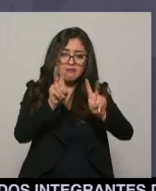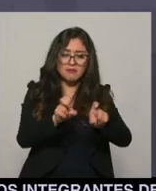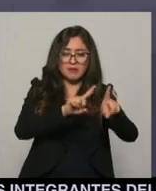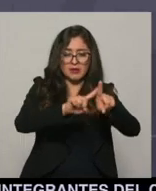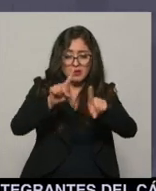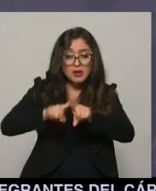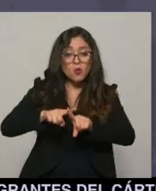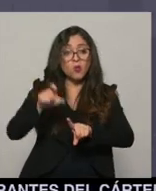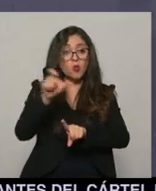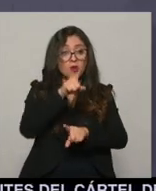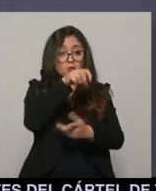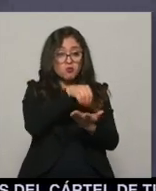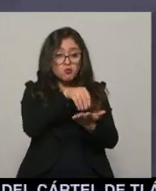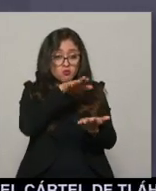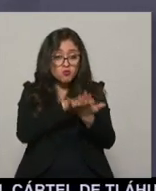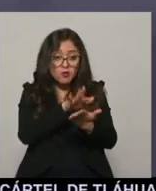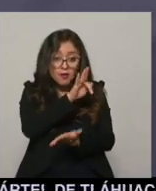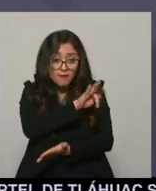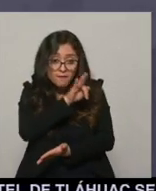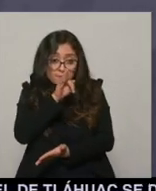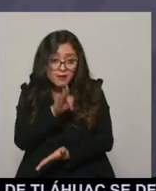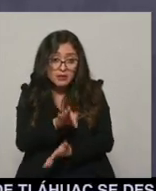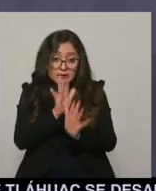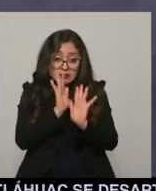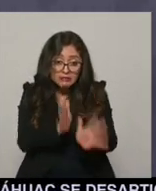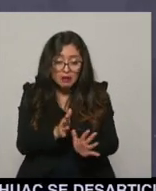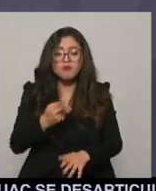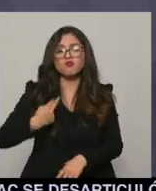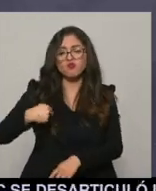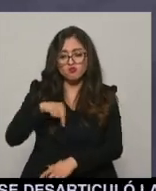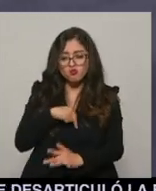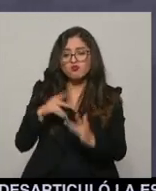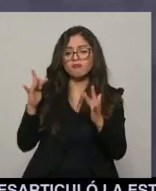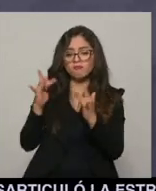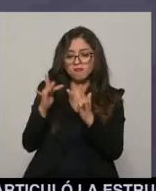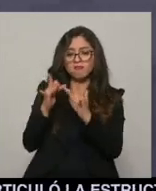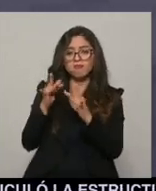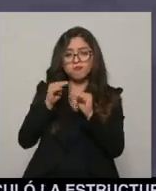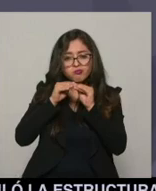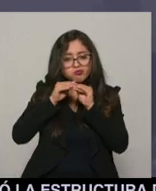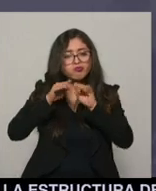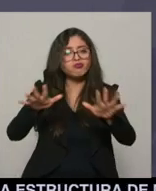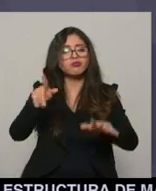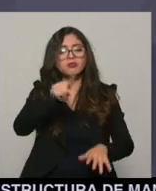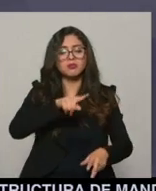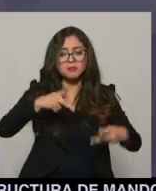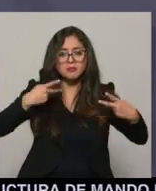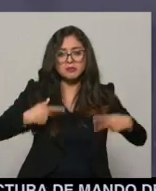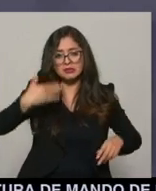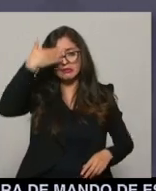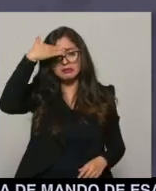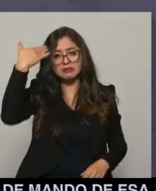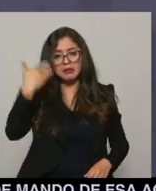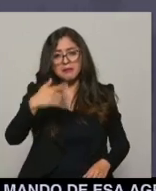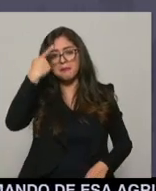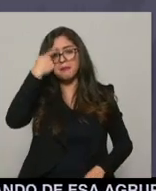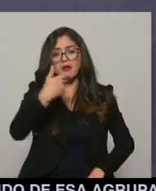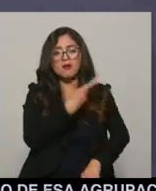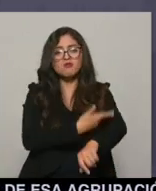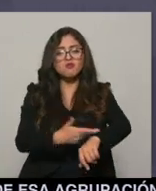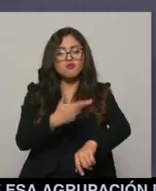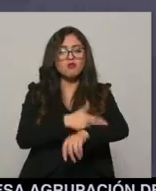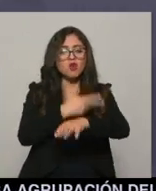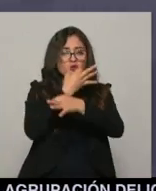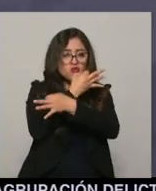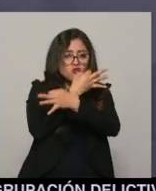la cita, nosotros por medio de nuestras redes sociales, pues bueno, estaremos informando, también pues para darle seguimiento a la noticia y